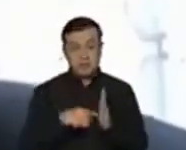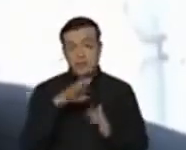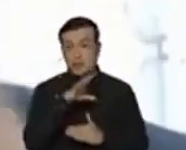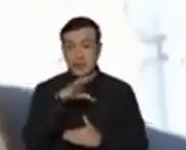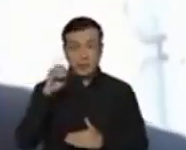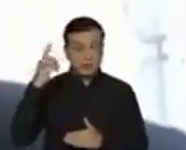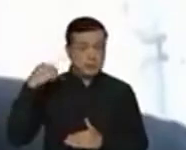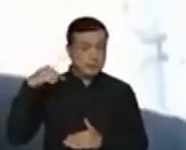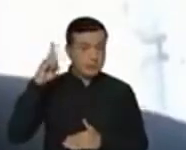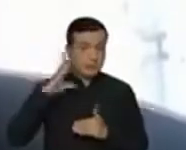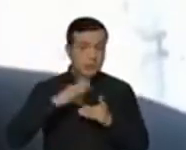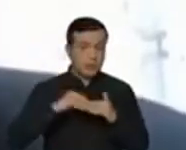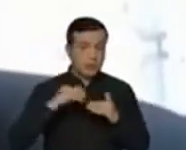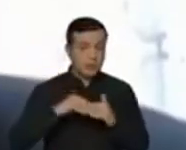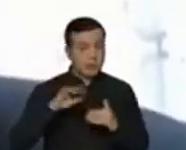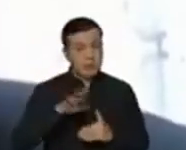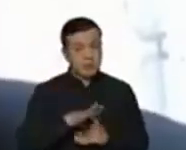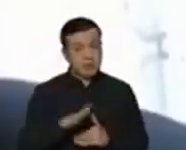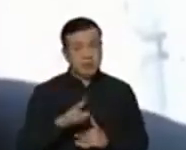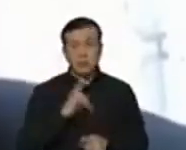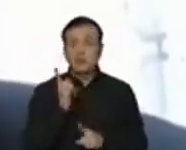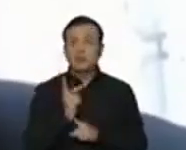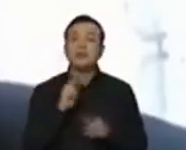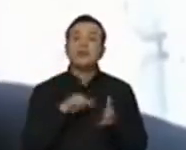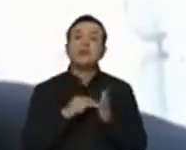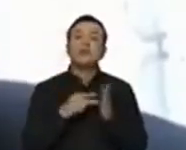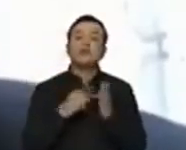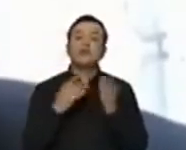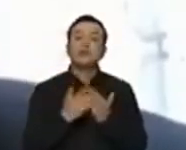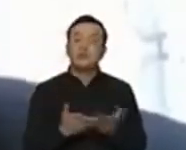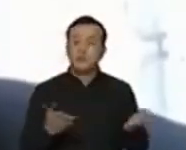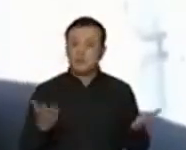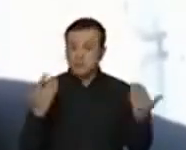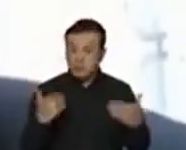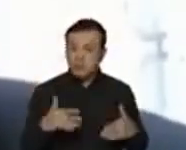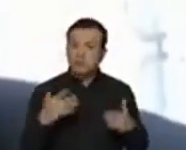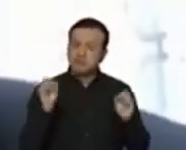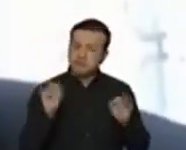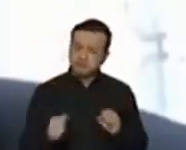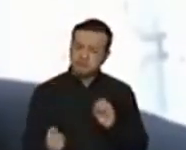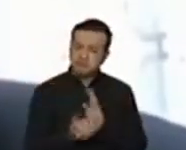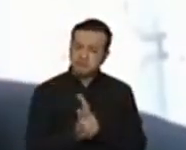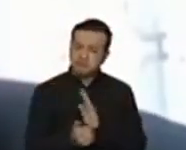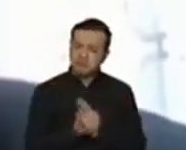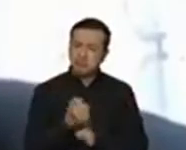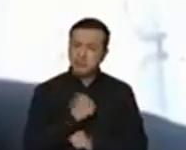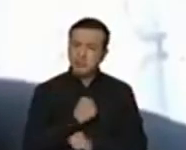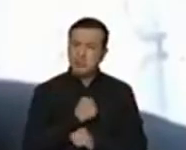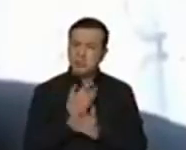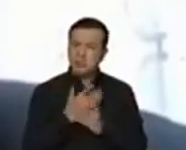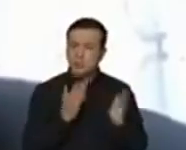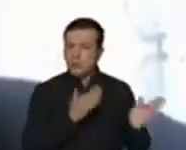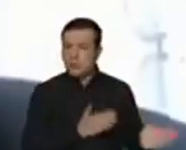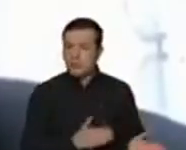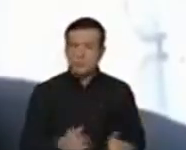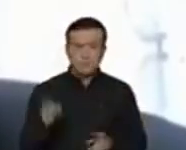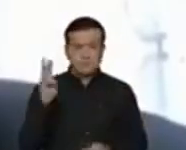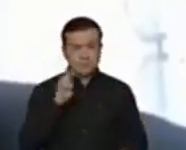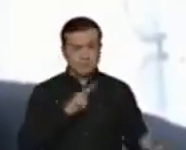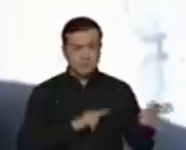dólares. Perdón, y eso significa pues que estamos en capacidad de usar nuestros activos con finalidad de